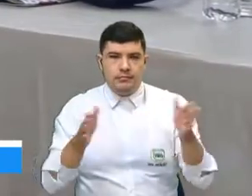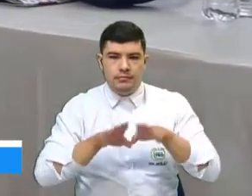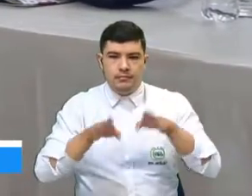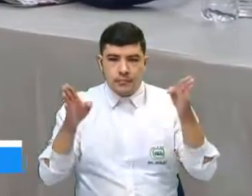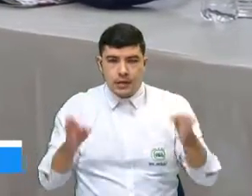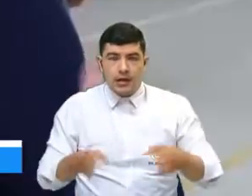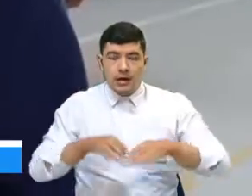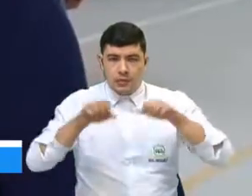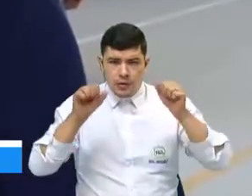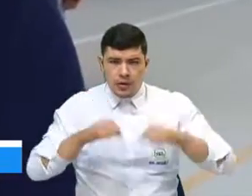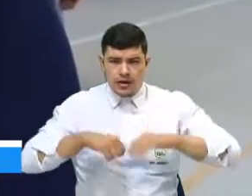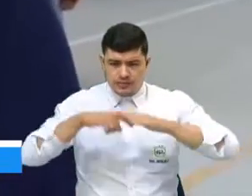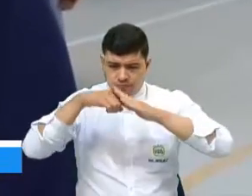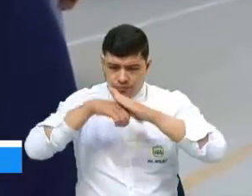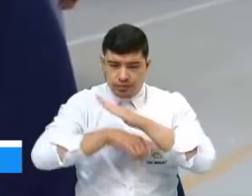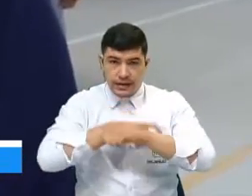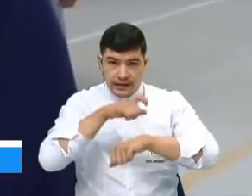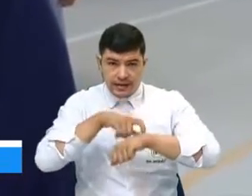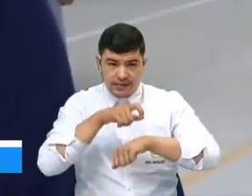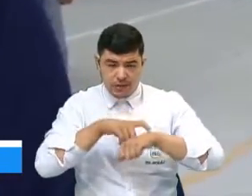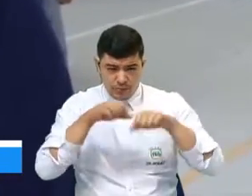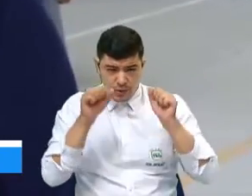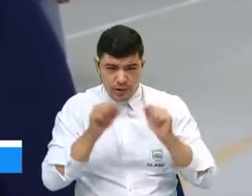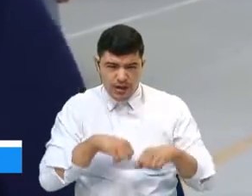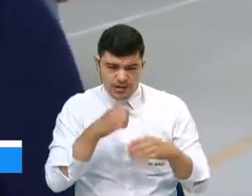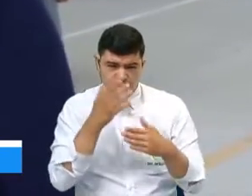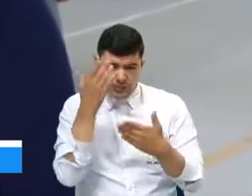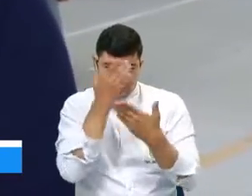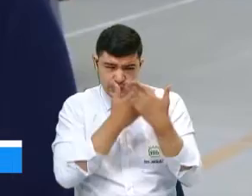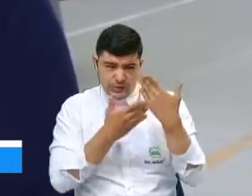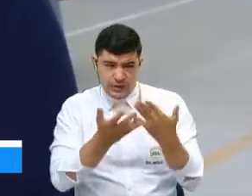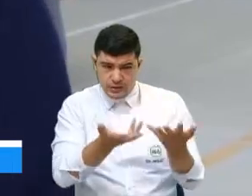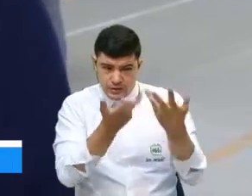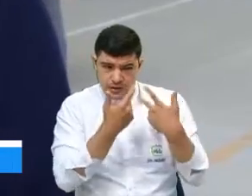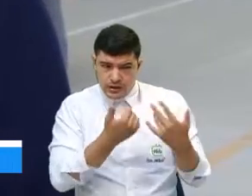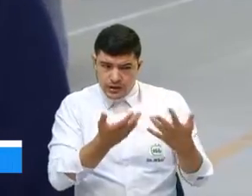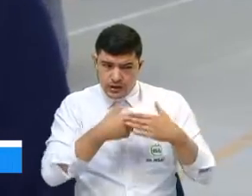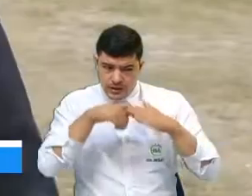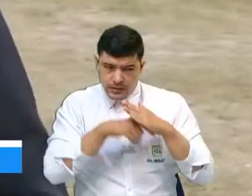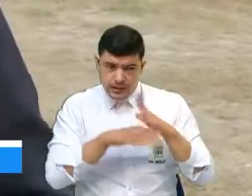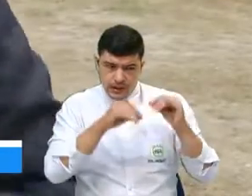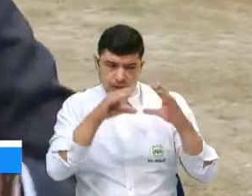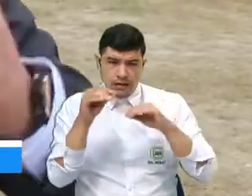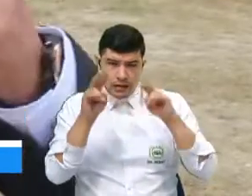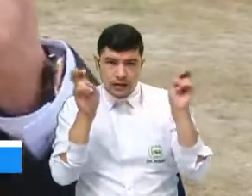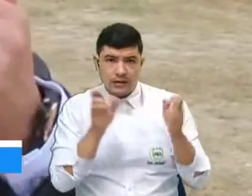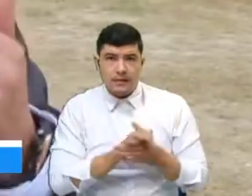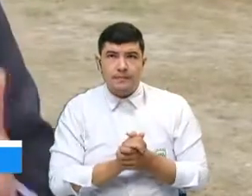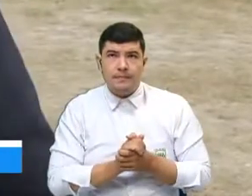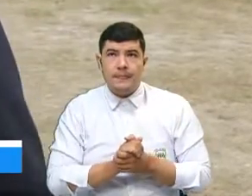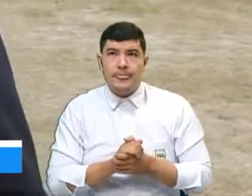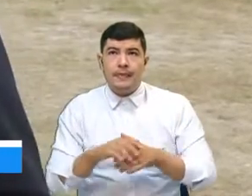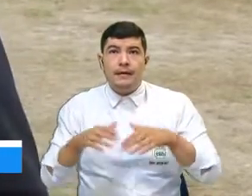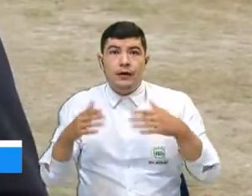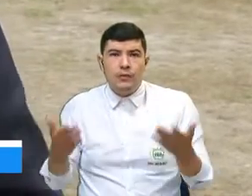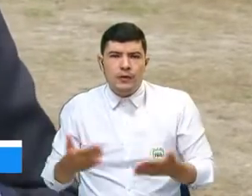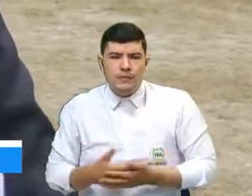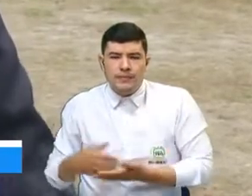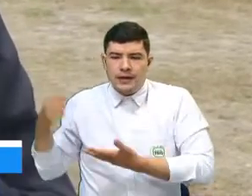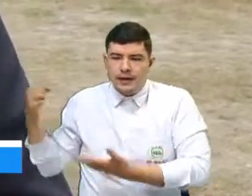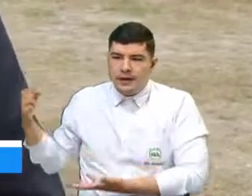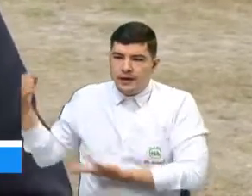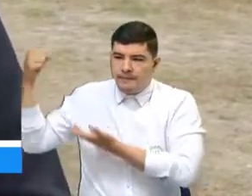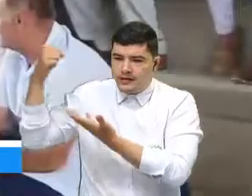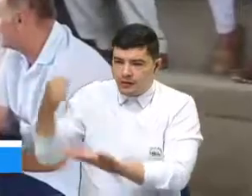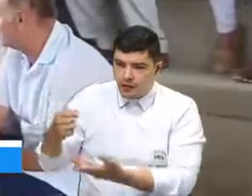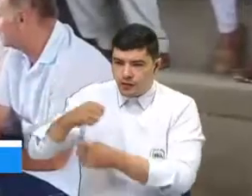de manera más ampliada, con el mayor tiempo posible, poder escuchar y profundizar sobre las solicitudes. ¿Y qué es con inversión social?